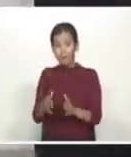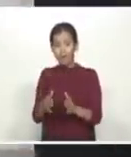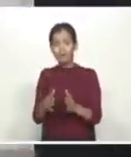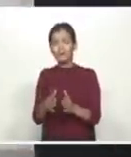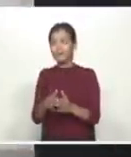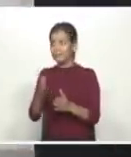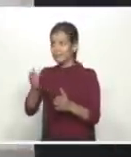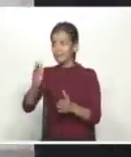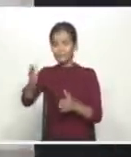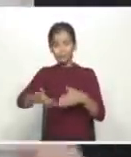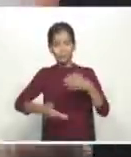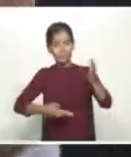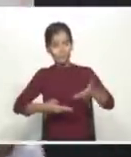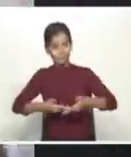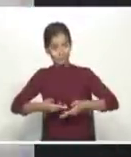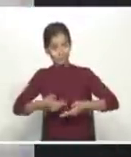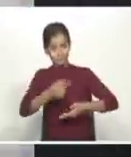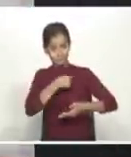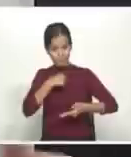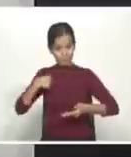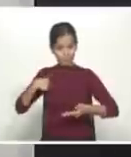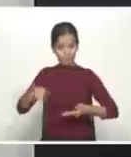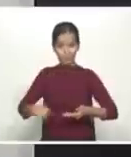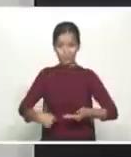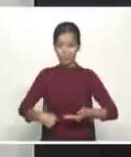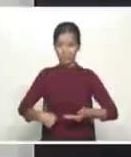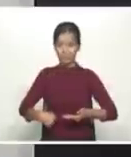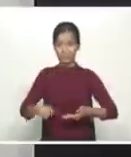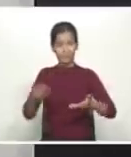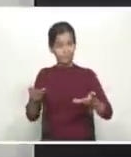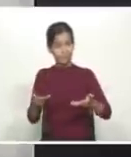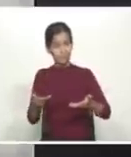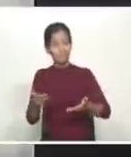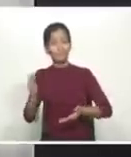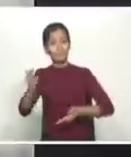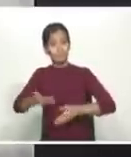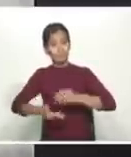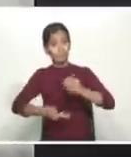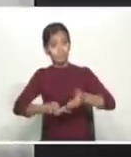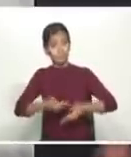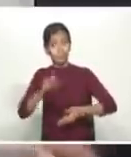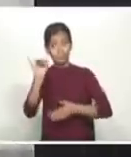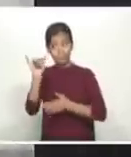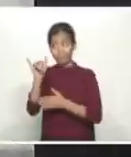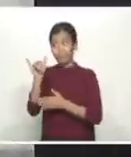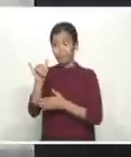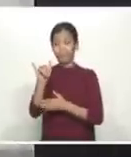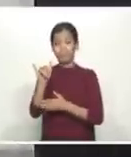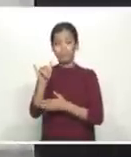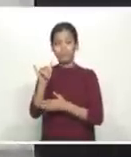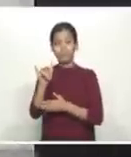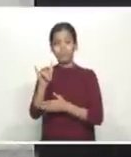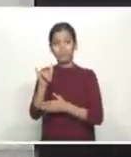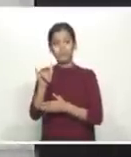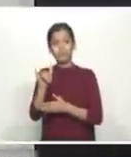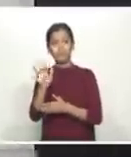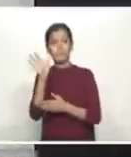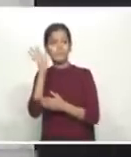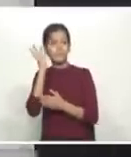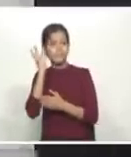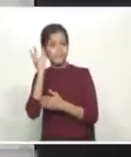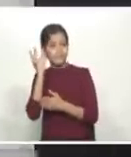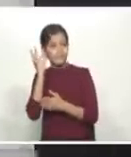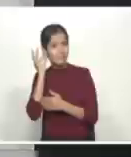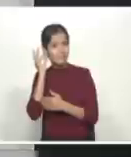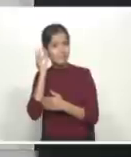poderlo abrir estas relaciones, y a su regreso lo convencieron que no y le metieron miedo. Entonces tuvo que venir una mujer. Tenemos